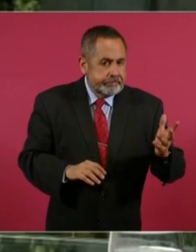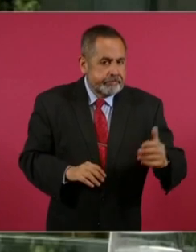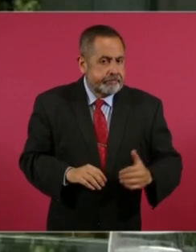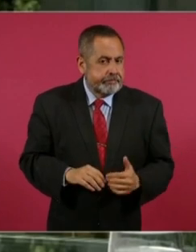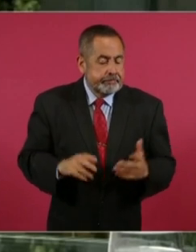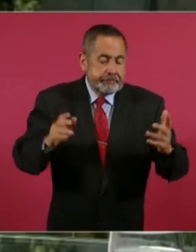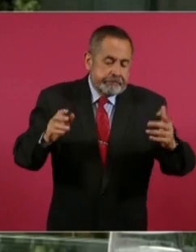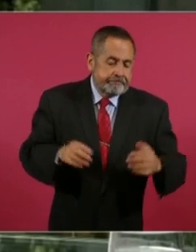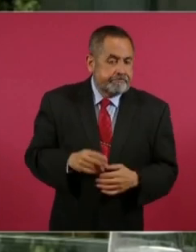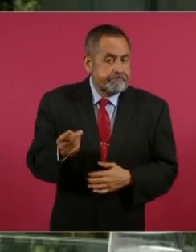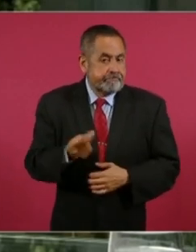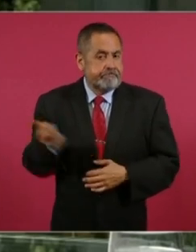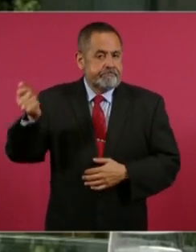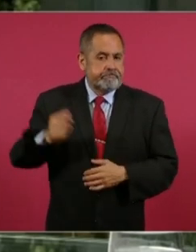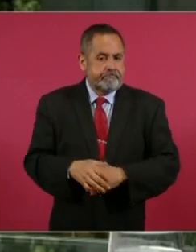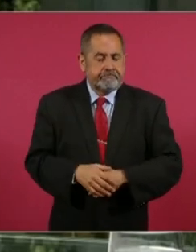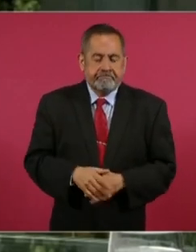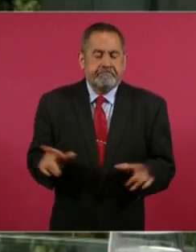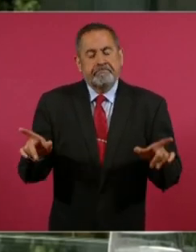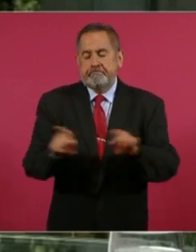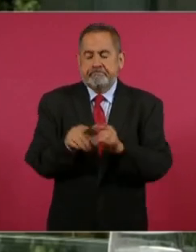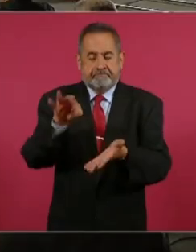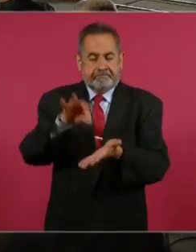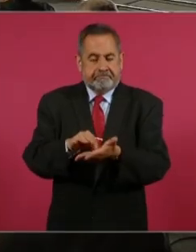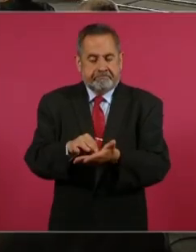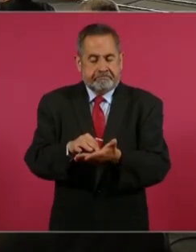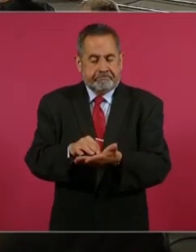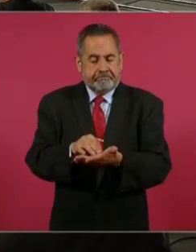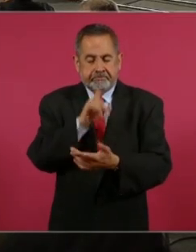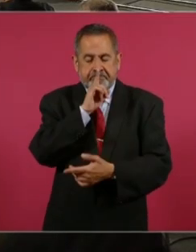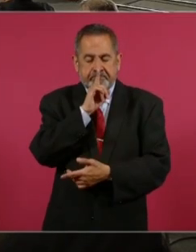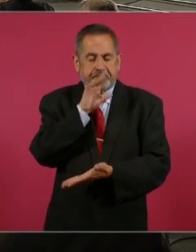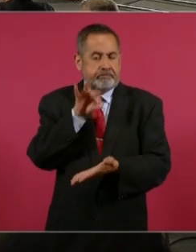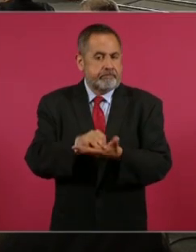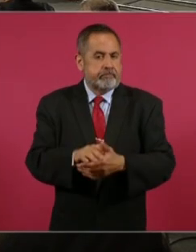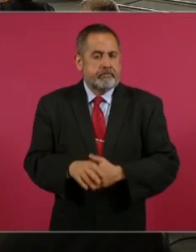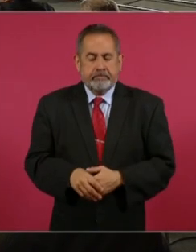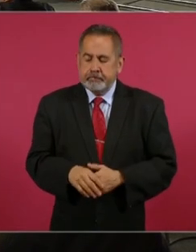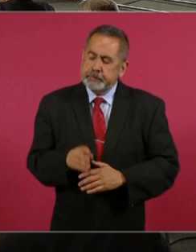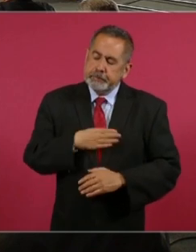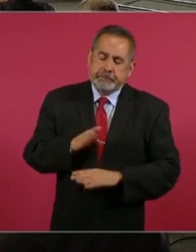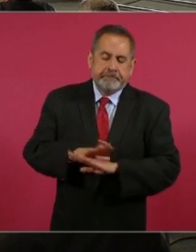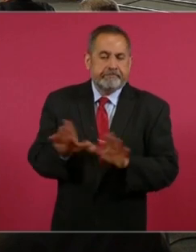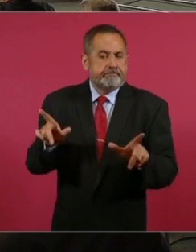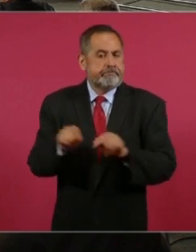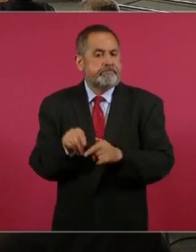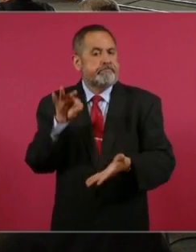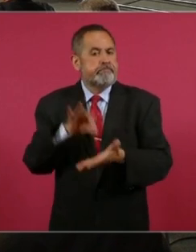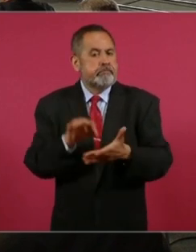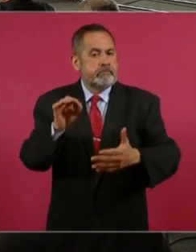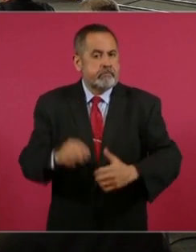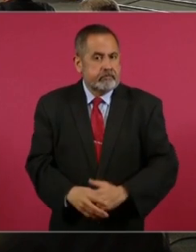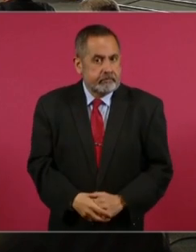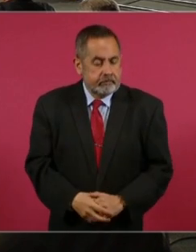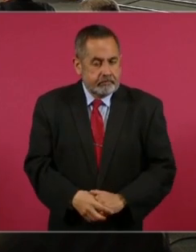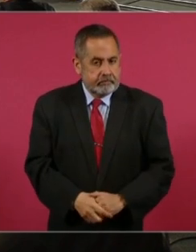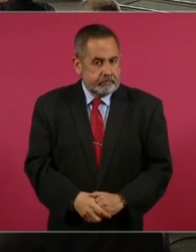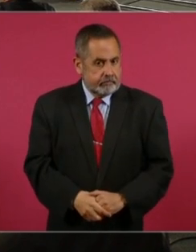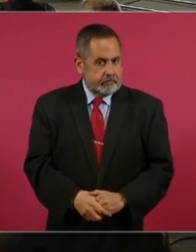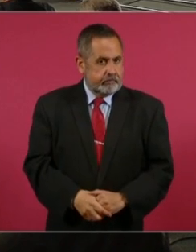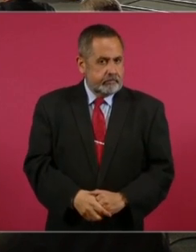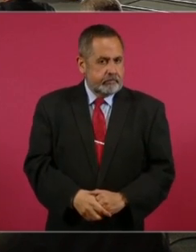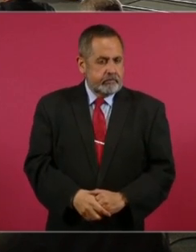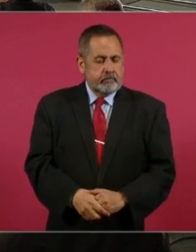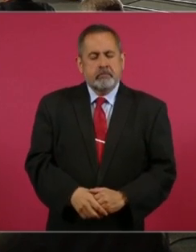obvio, entonces no haré más preguntas, ¿no? Y me dice, qué bueno. Bueno, y sí, fuiste